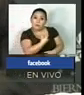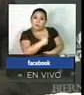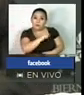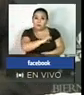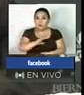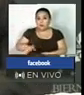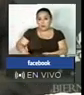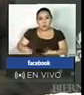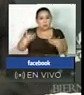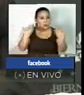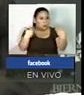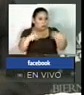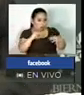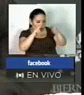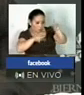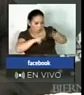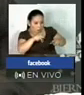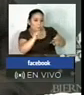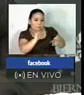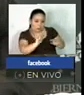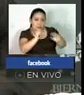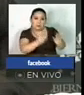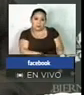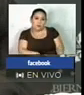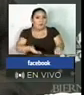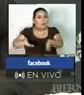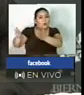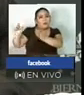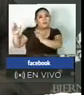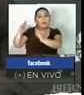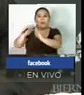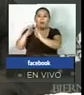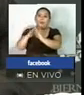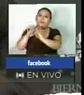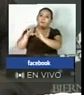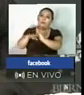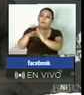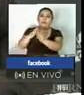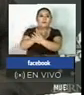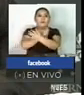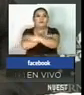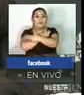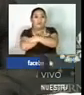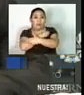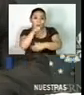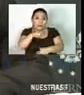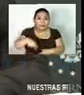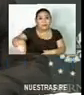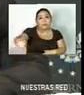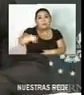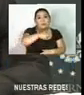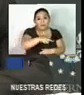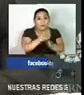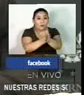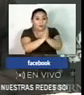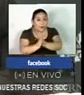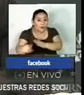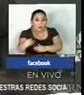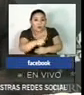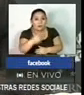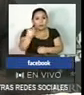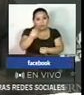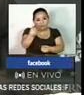dados de alta y que pueden regresar a su hogar con toda la tranquilidad. Bajo ese contexto le pedimos a la población salvadoreña que acate las